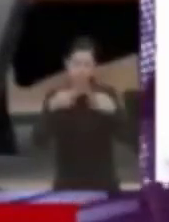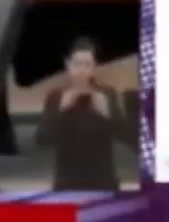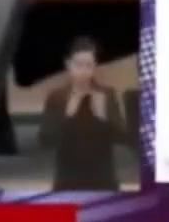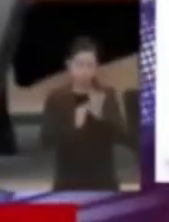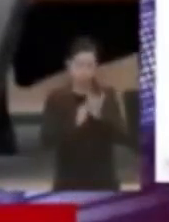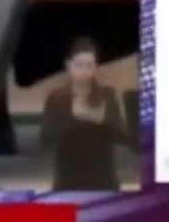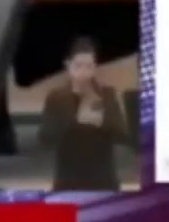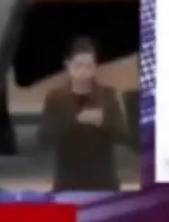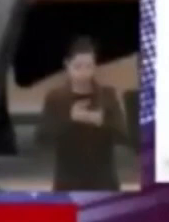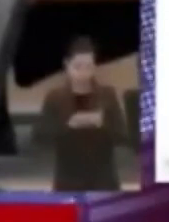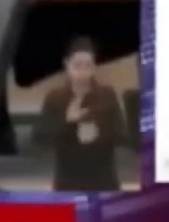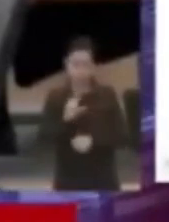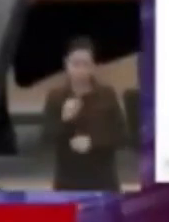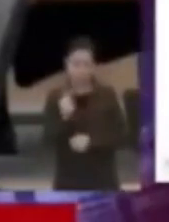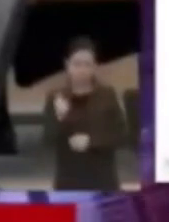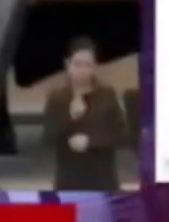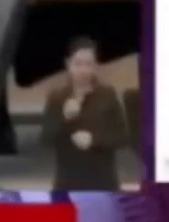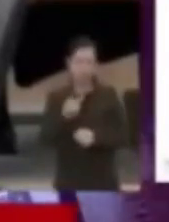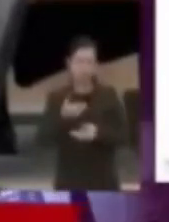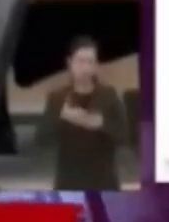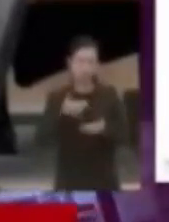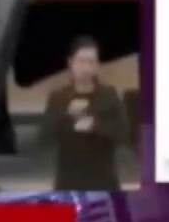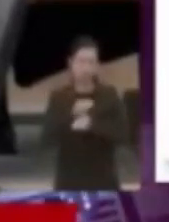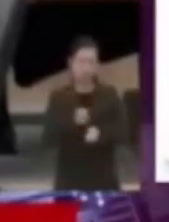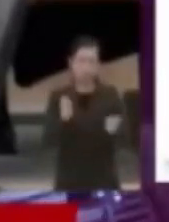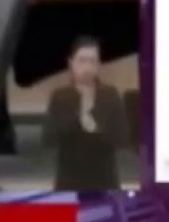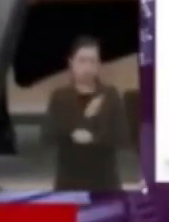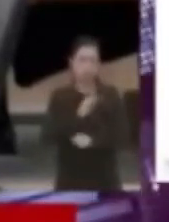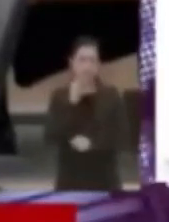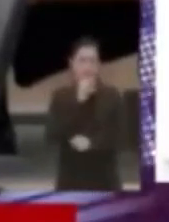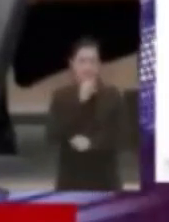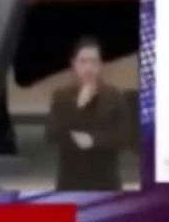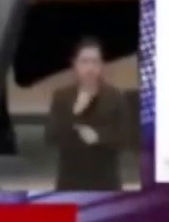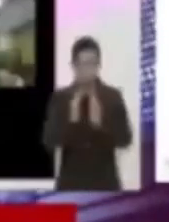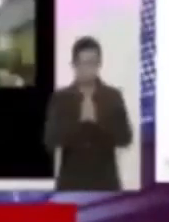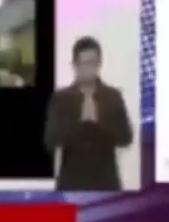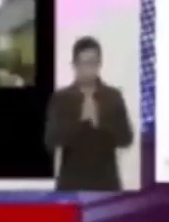menor y que les agradezcamos públicamente por hacer una